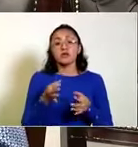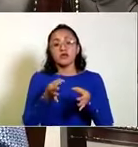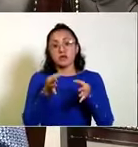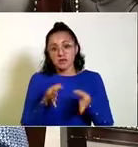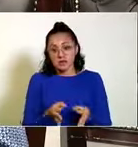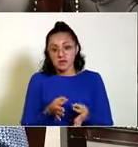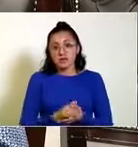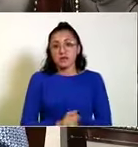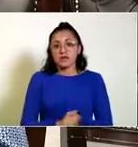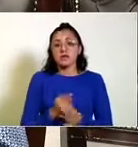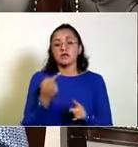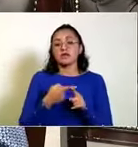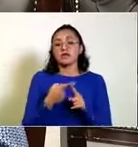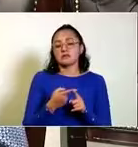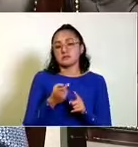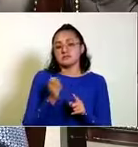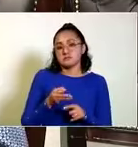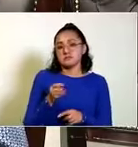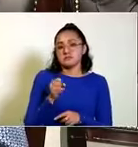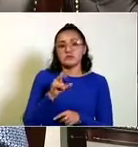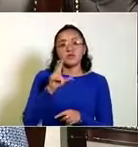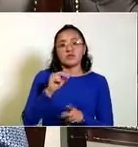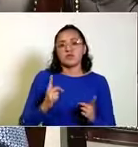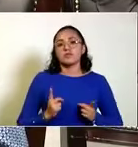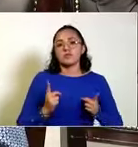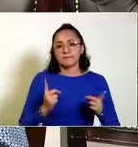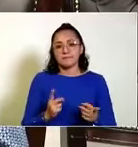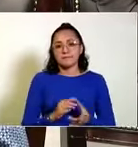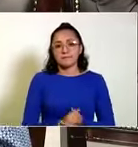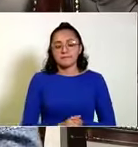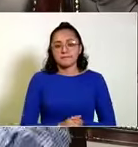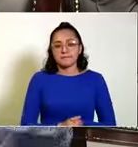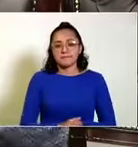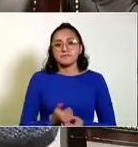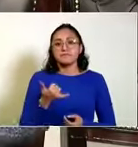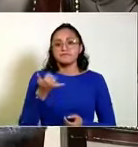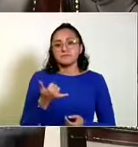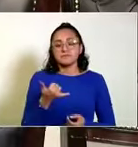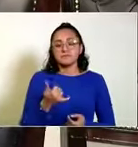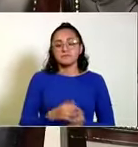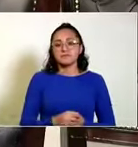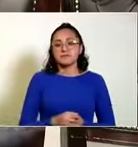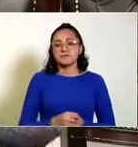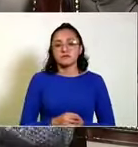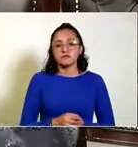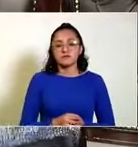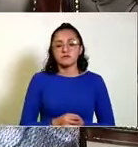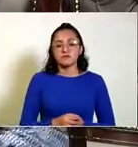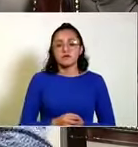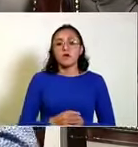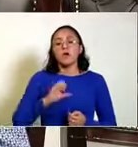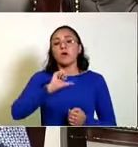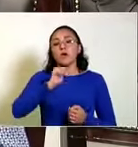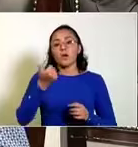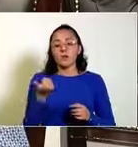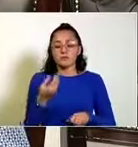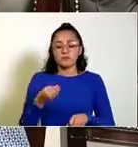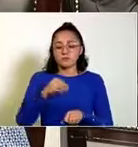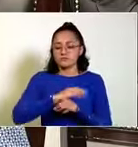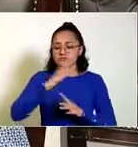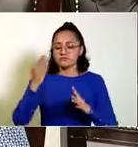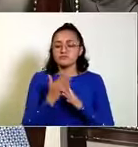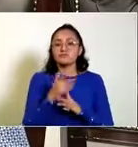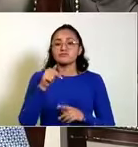originales, autorizadas, no se entreguen. Y se incrementa otra fracción